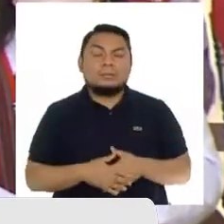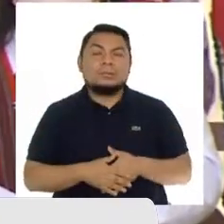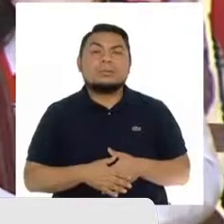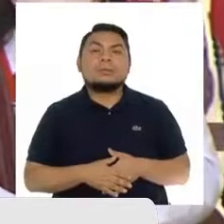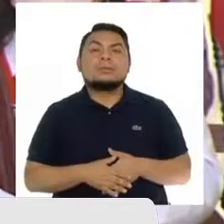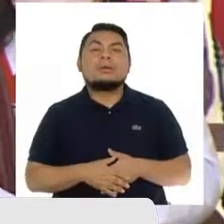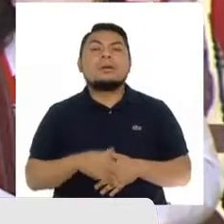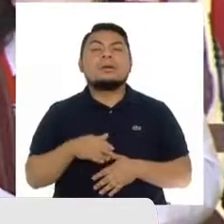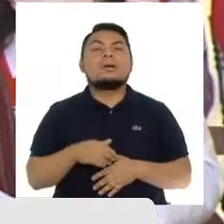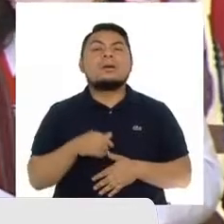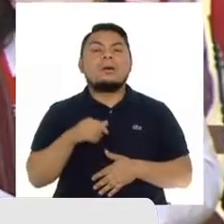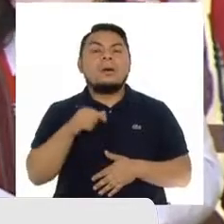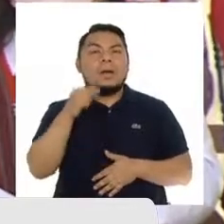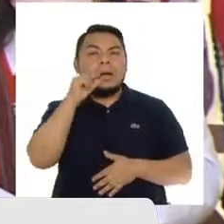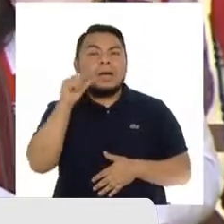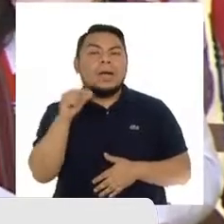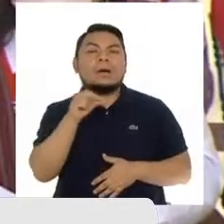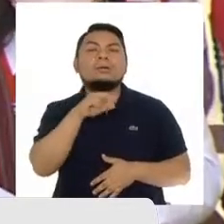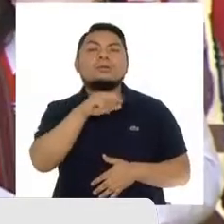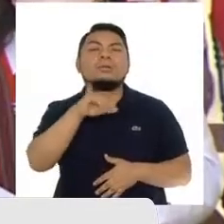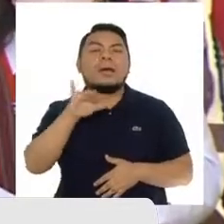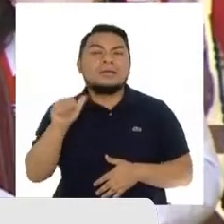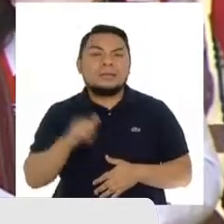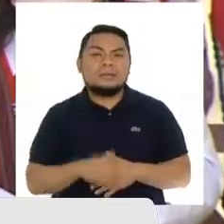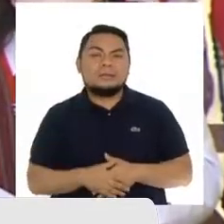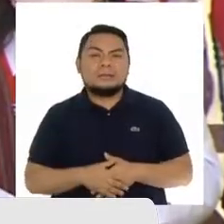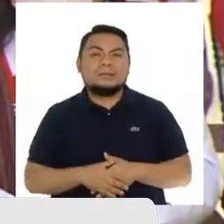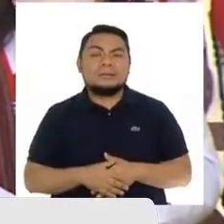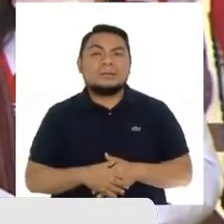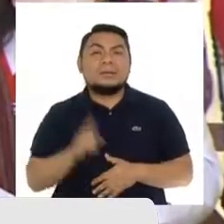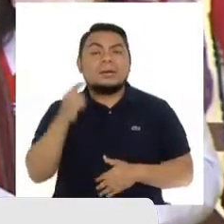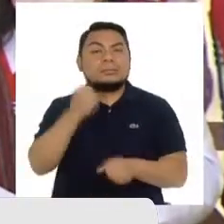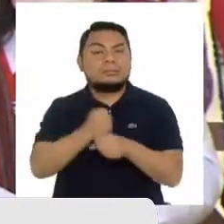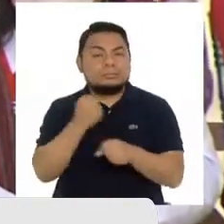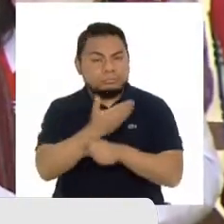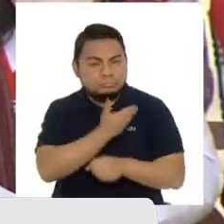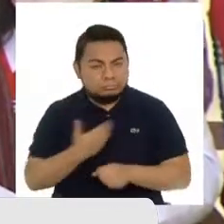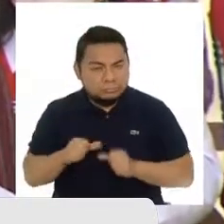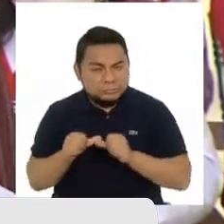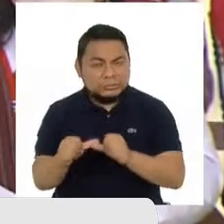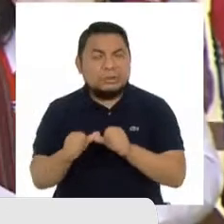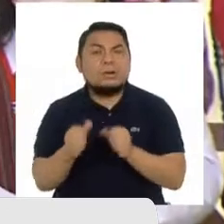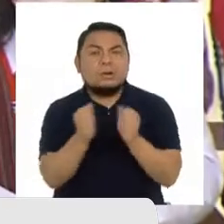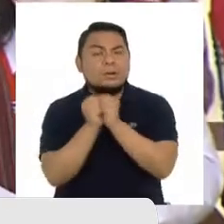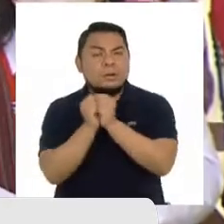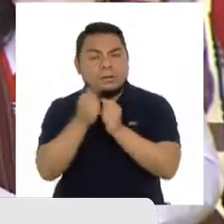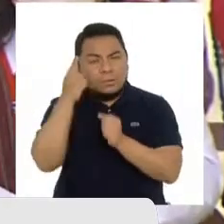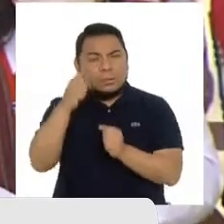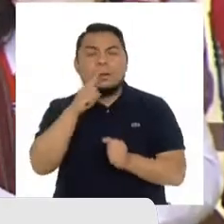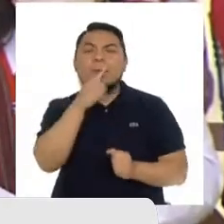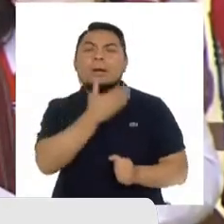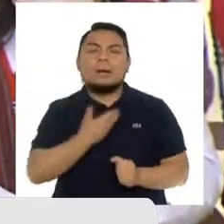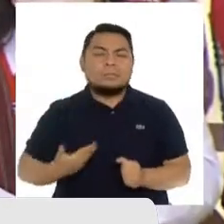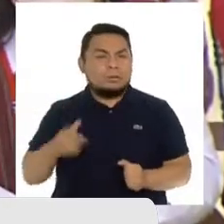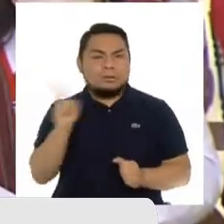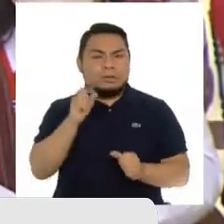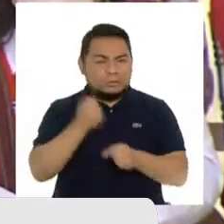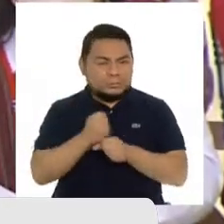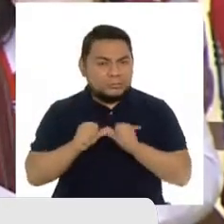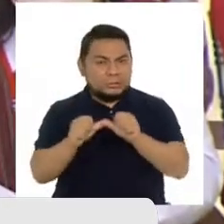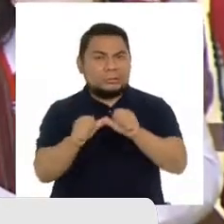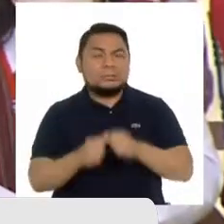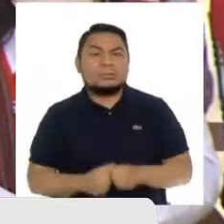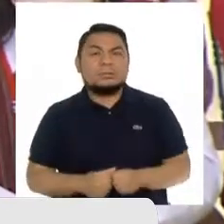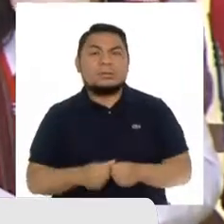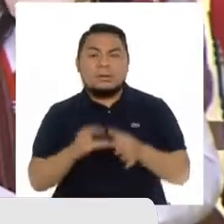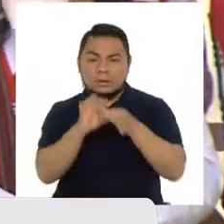maya schunk y la maquilla una sola